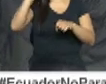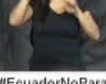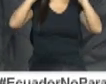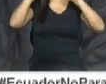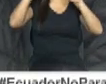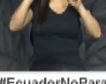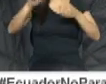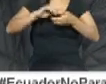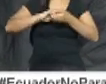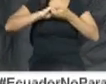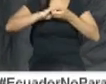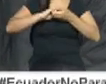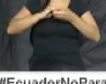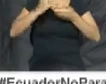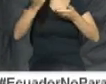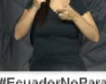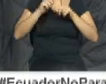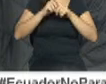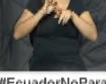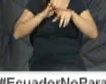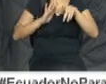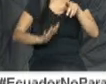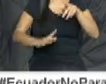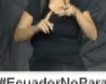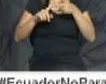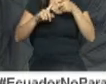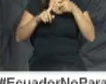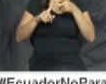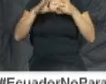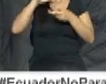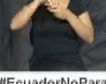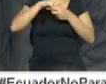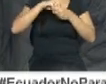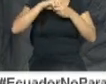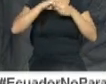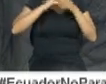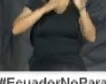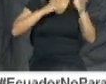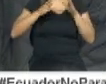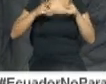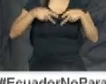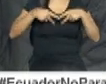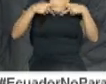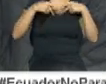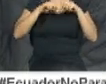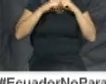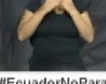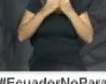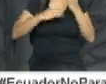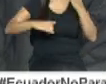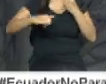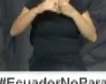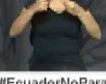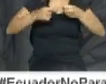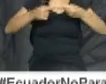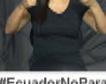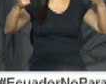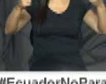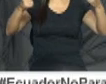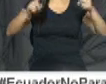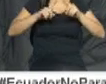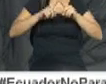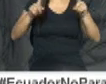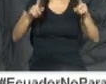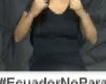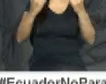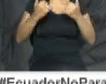O sea, complejas, que no están dentro de lo que son los juegos de una consolidación de la democracia. Pero en cierto punto yo creo